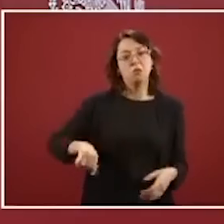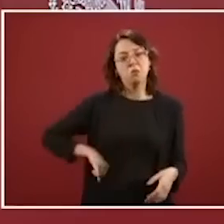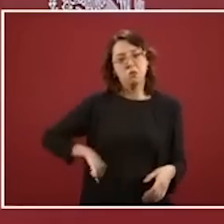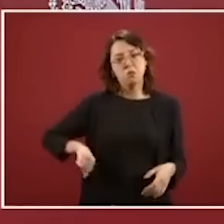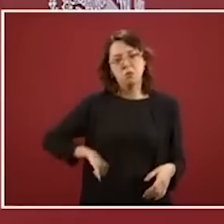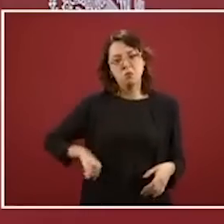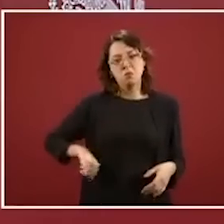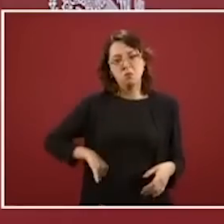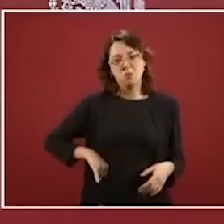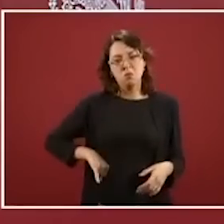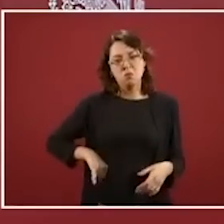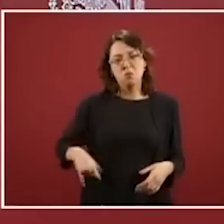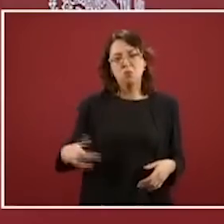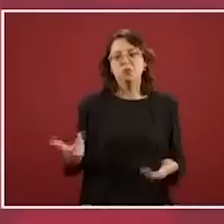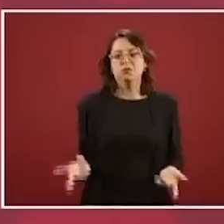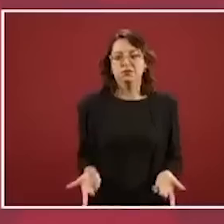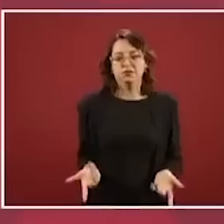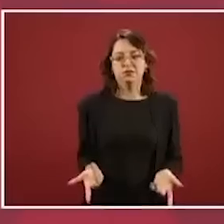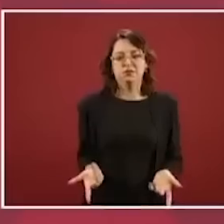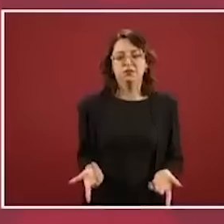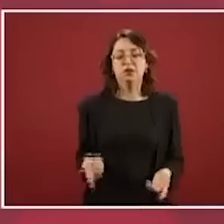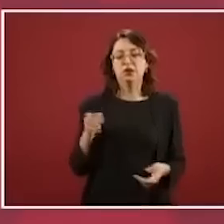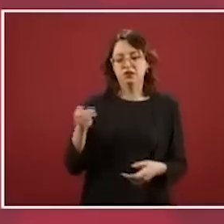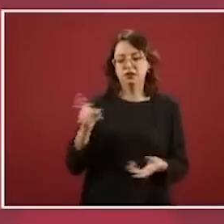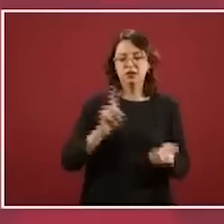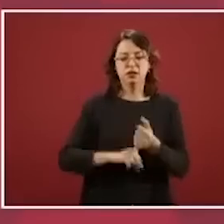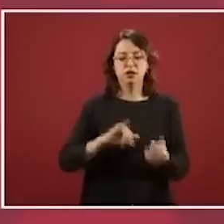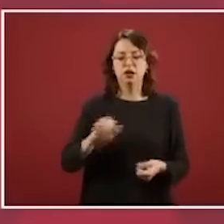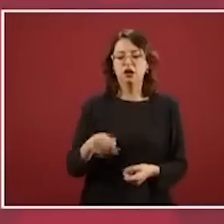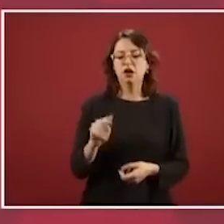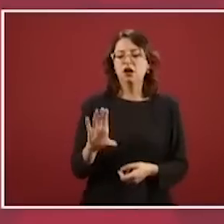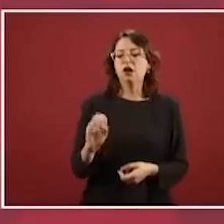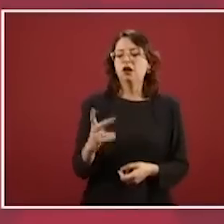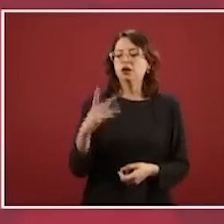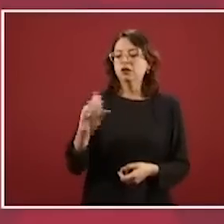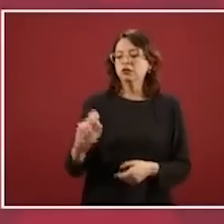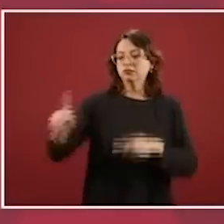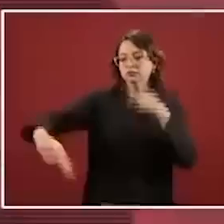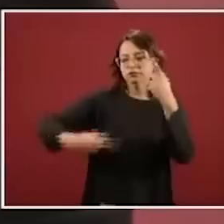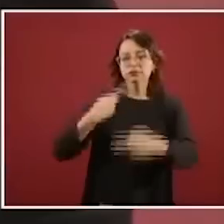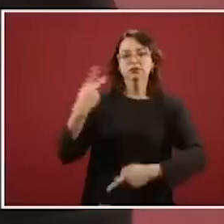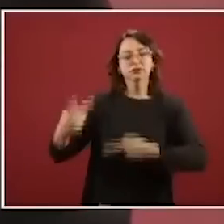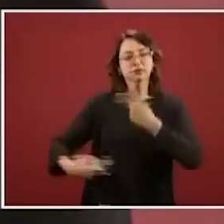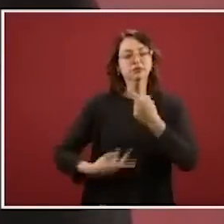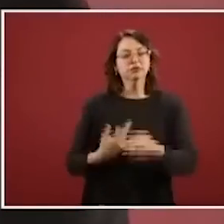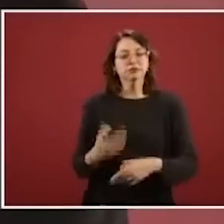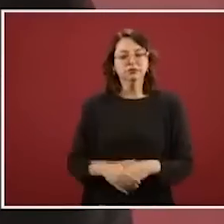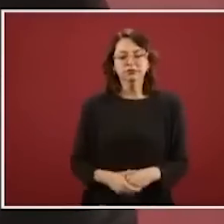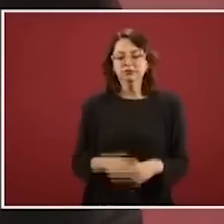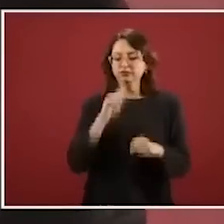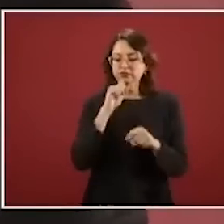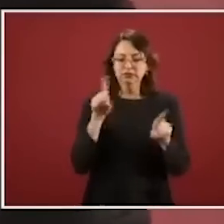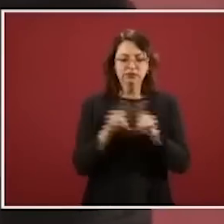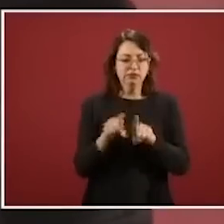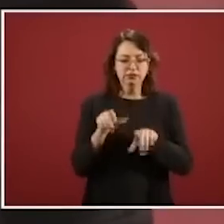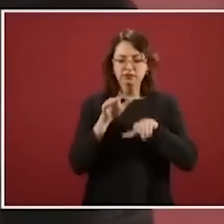Esa pregunta fue la primera que nos hicieron en la Junta de Coordinación Política, cuando estuvimos allá. Lo mismo